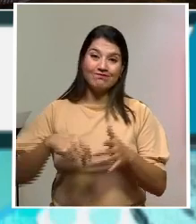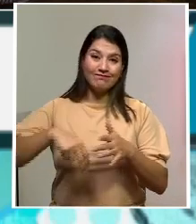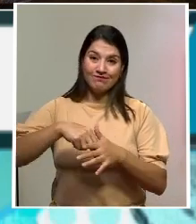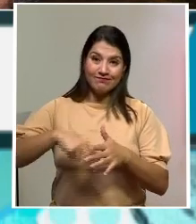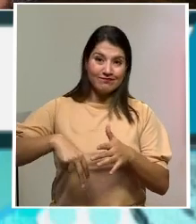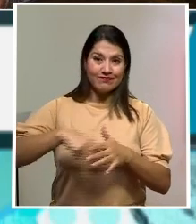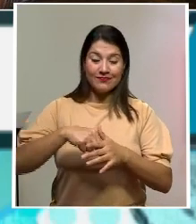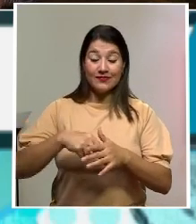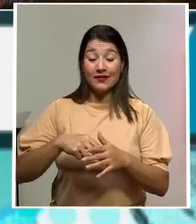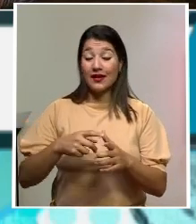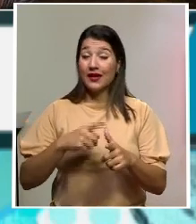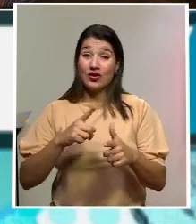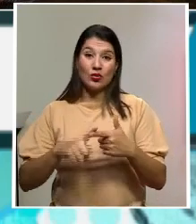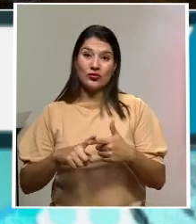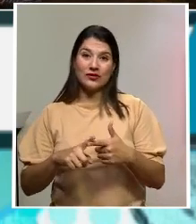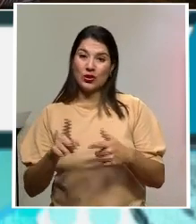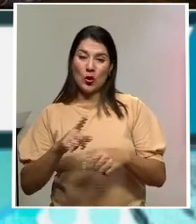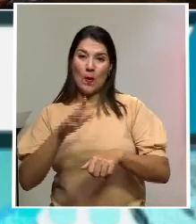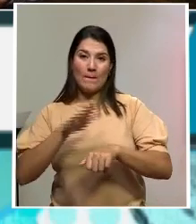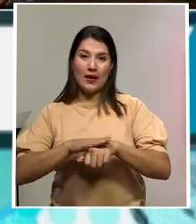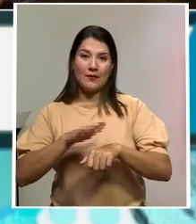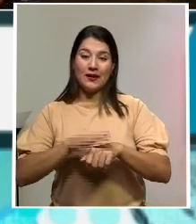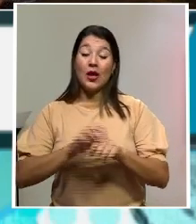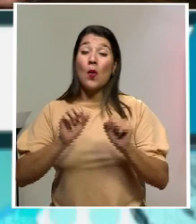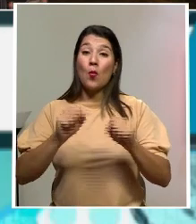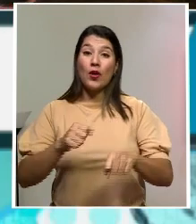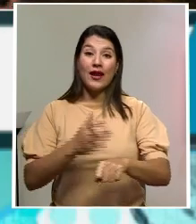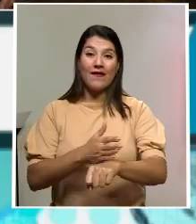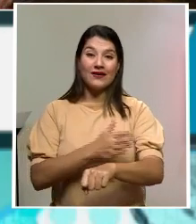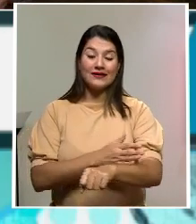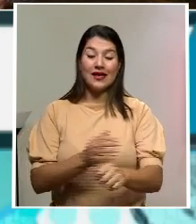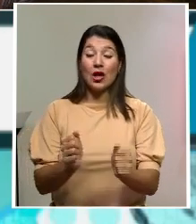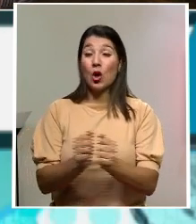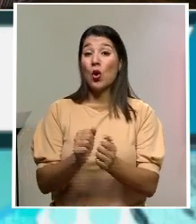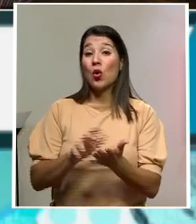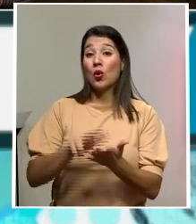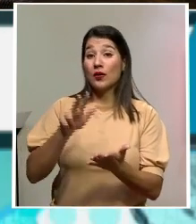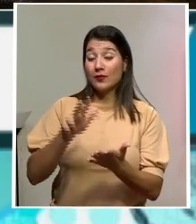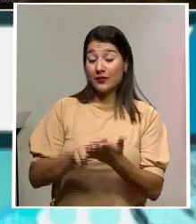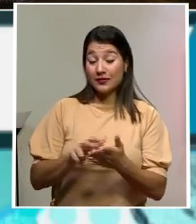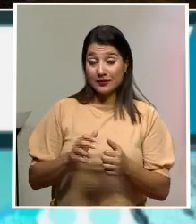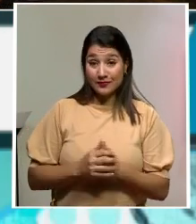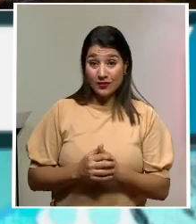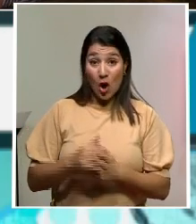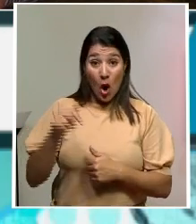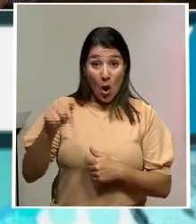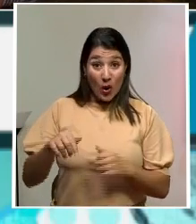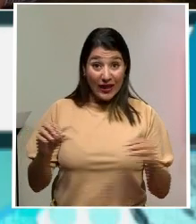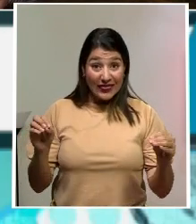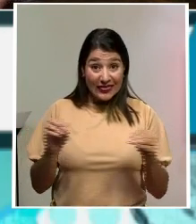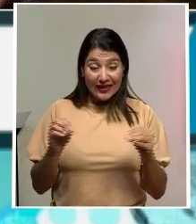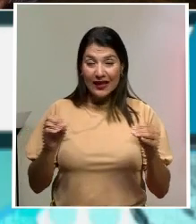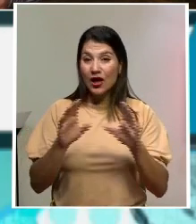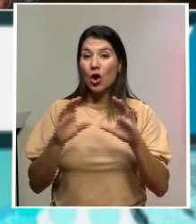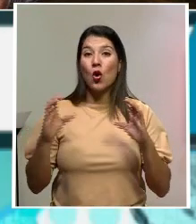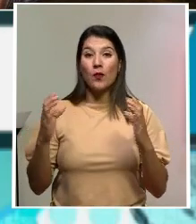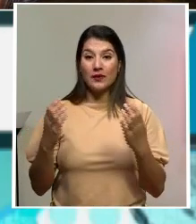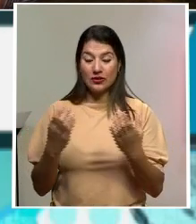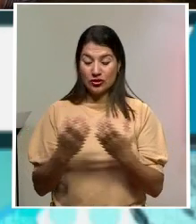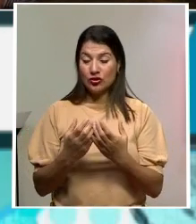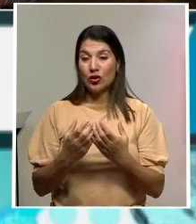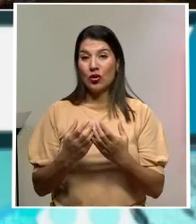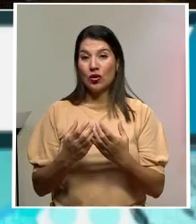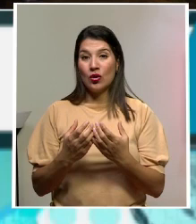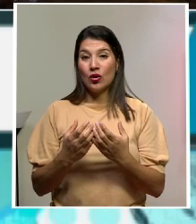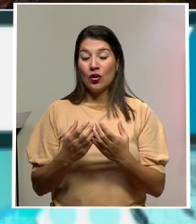han evitado que se den el avance. Hoy recordemos que ni siquiera las comisiones están